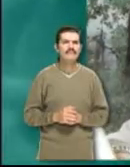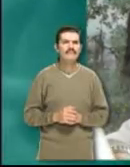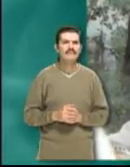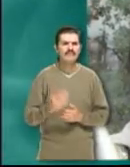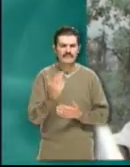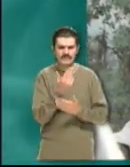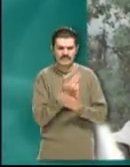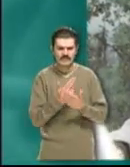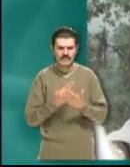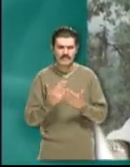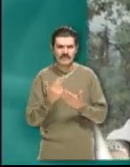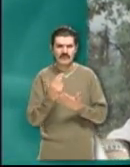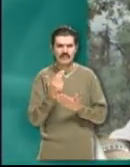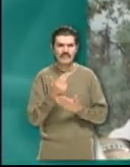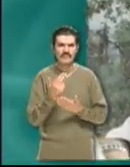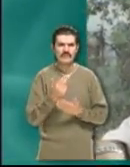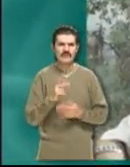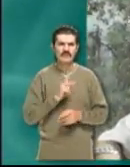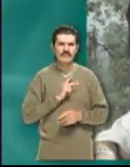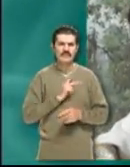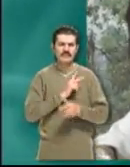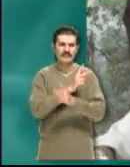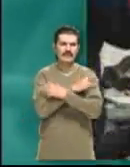Estoy buscando mis